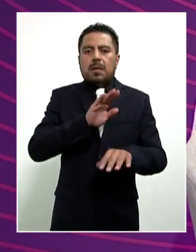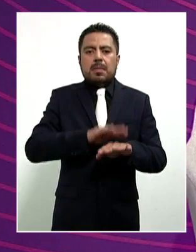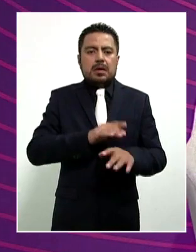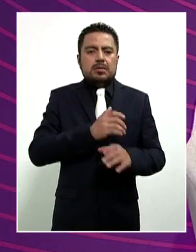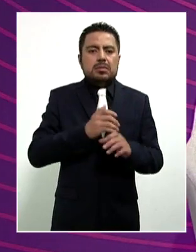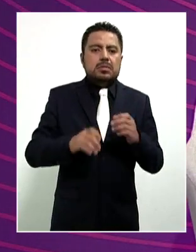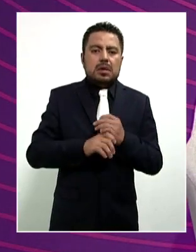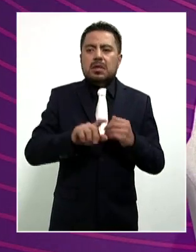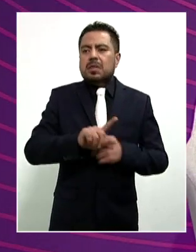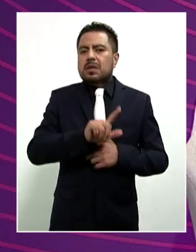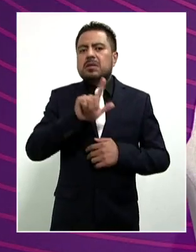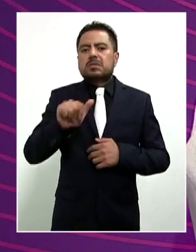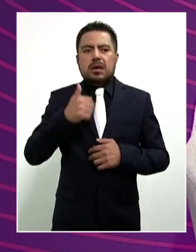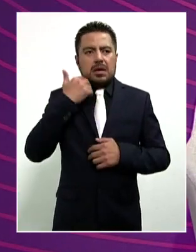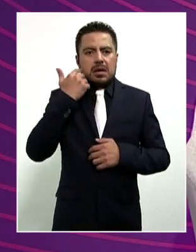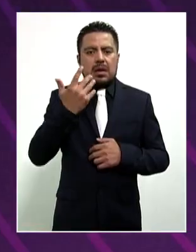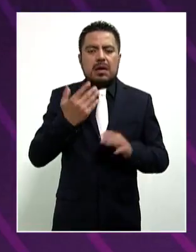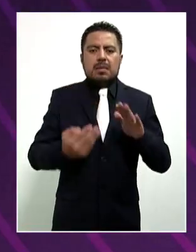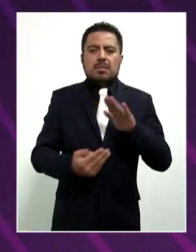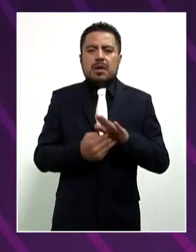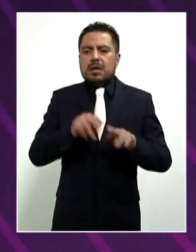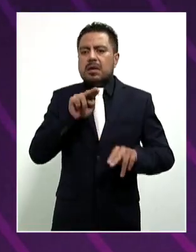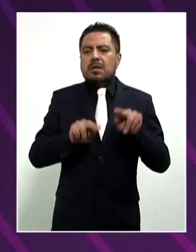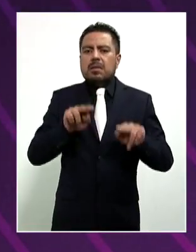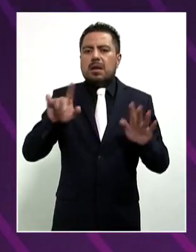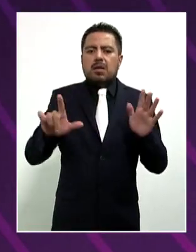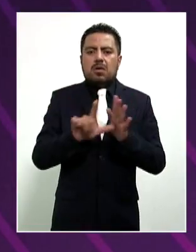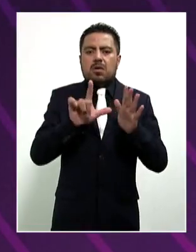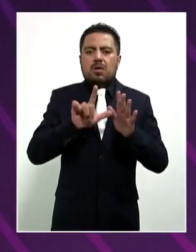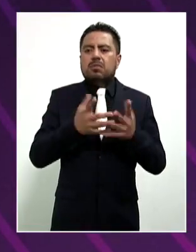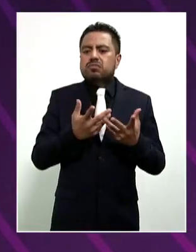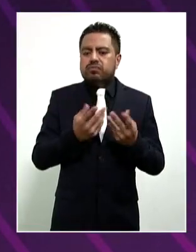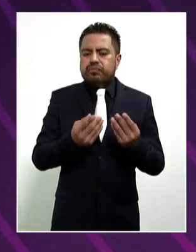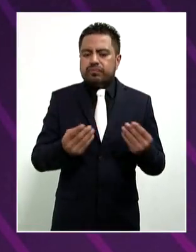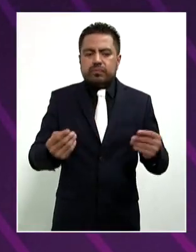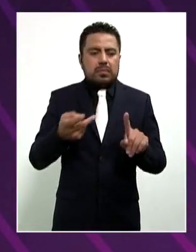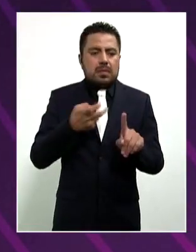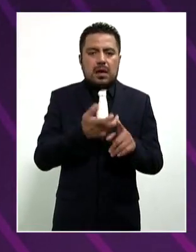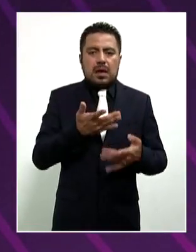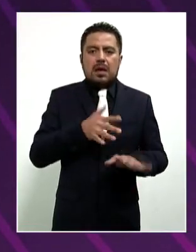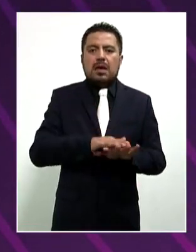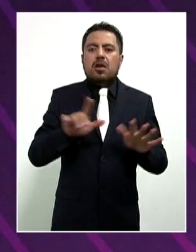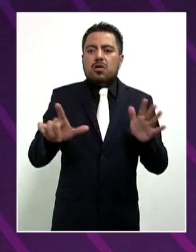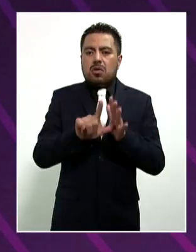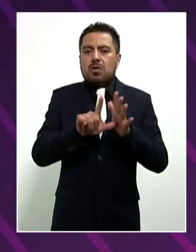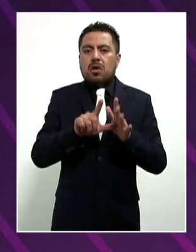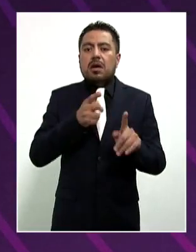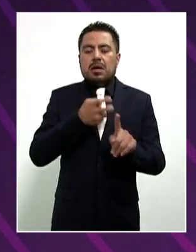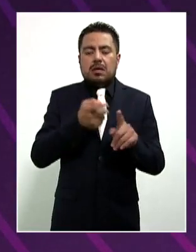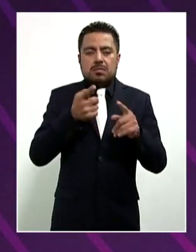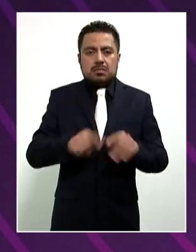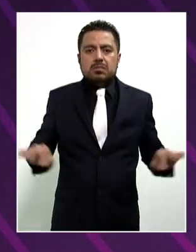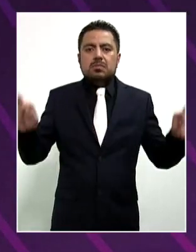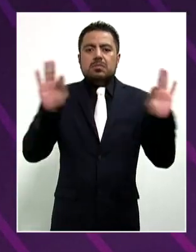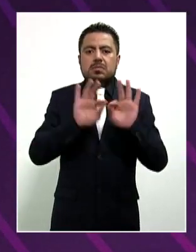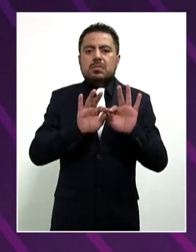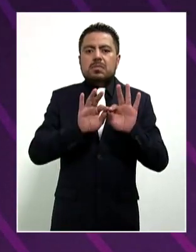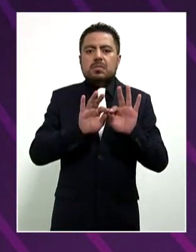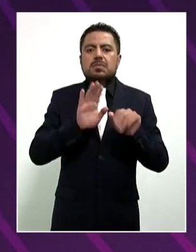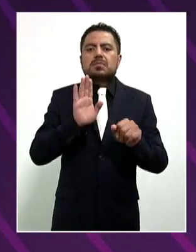Y después queremos tener mesas a nivel local, o sea, reproducir estos esquemas de integración a nivel local. Y esto es